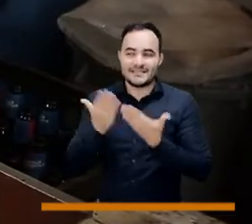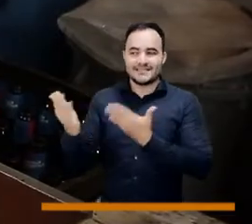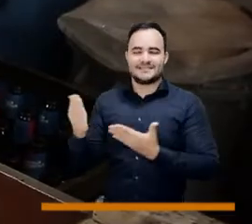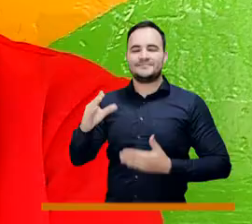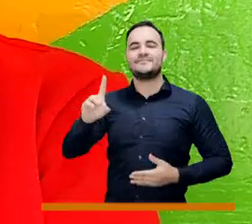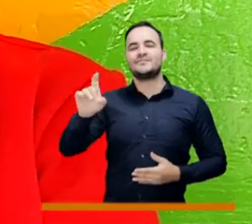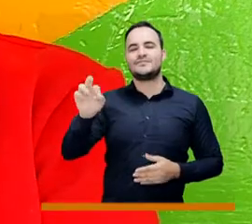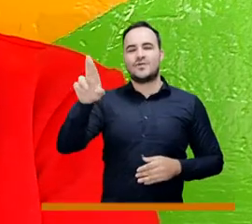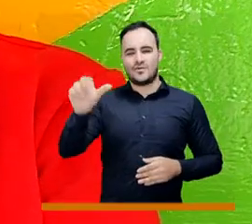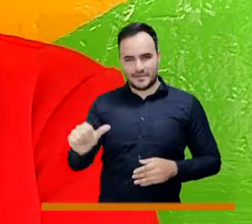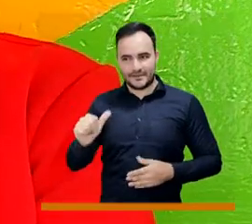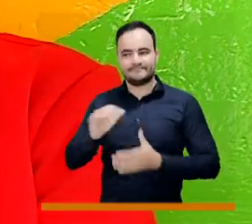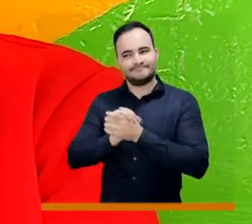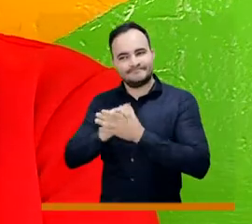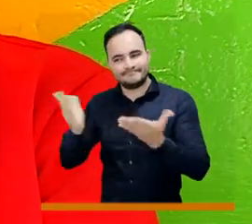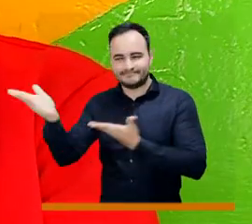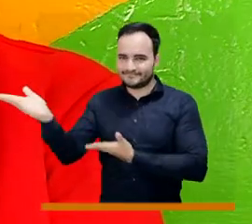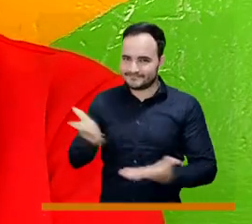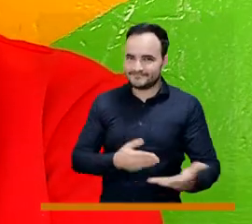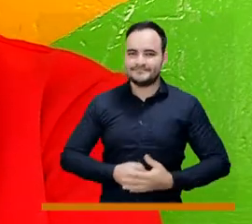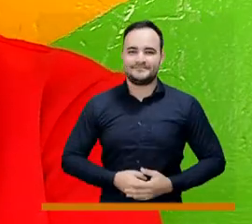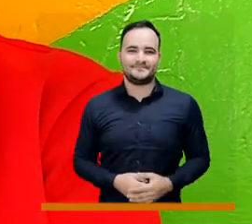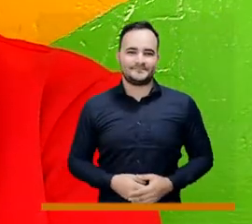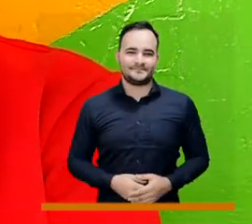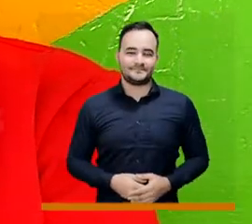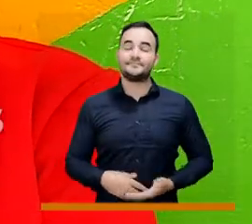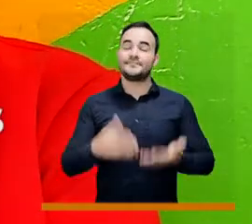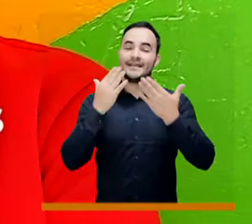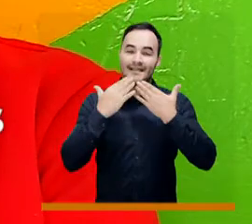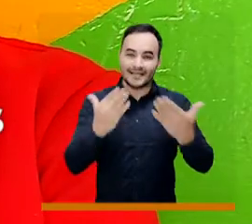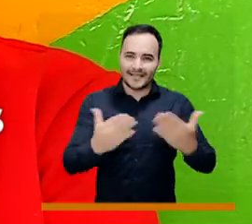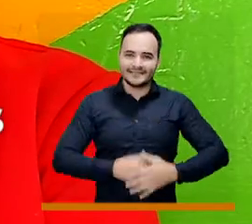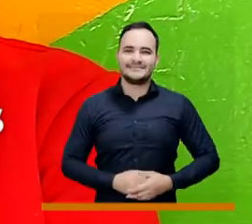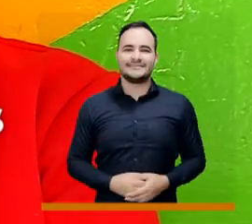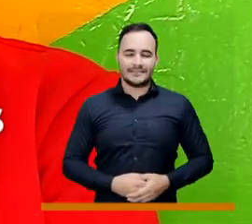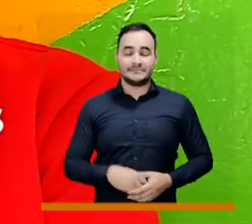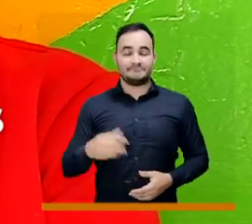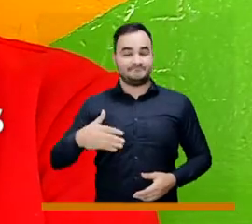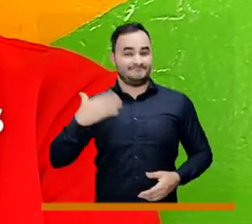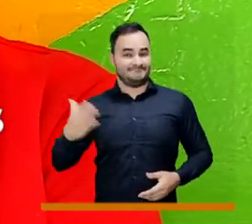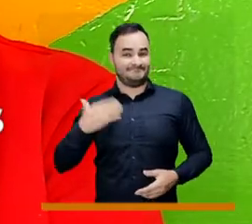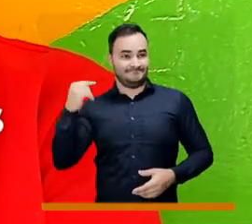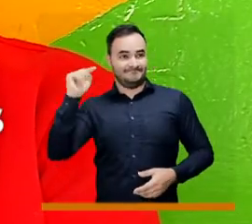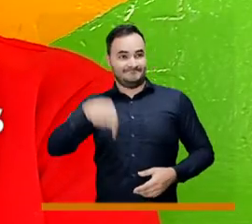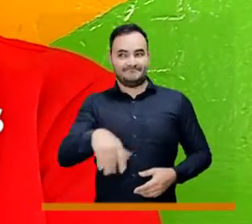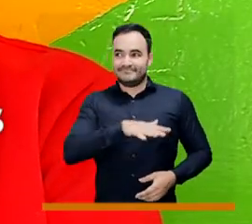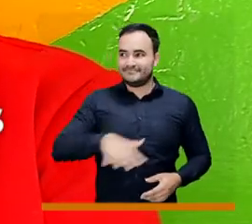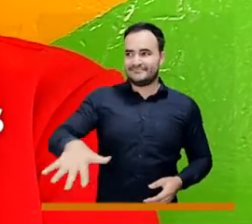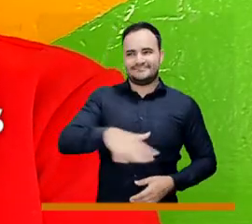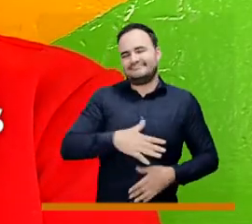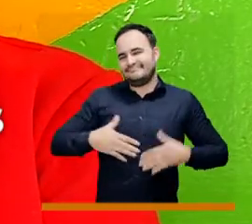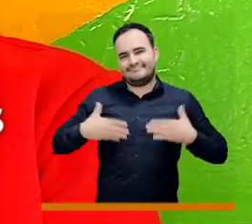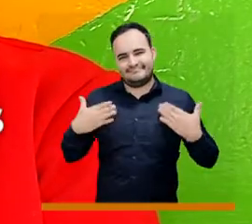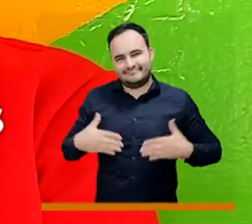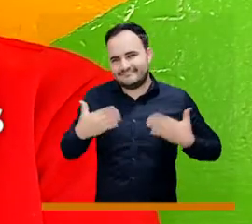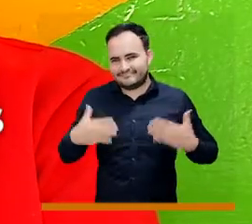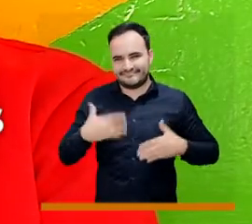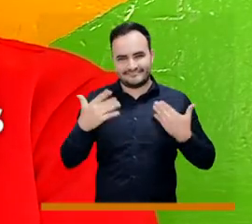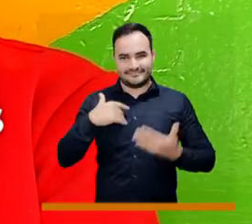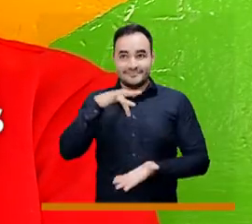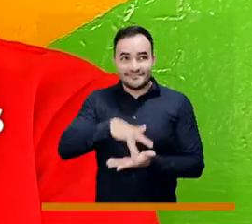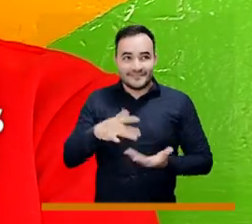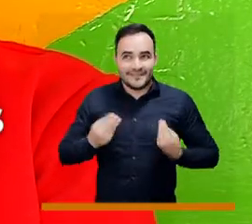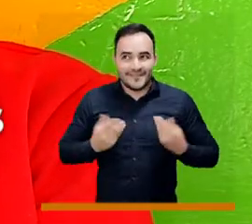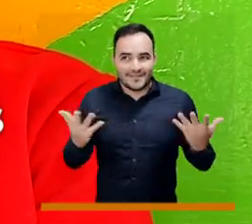Saldarriaga, bienvenida de Frente a la Gente. Muchas gracias por la invitación, es todo un placer estar en uno de los corregimientos de Medellín y yo